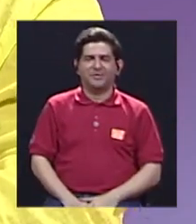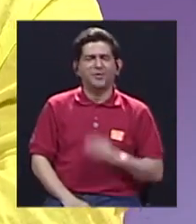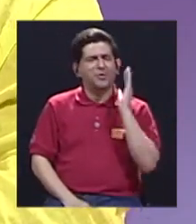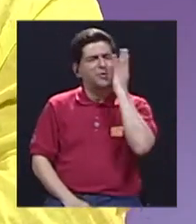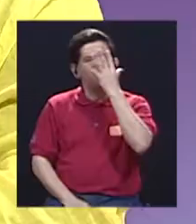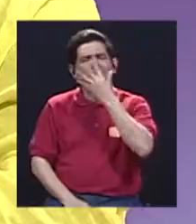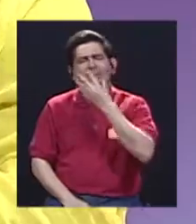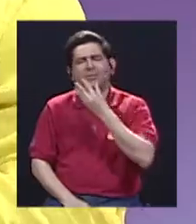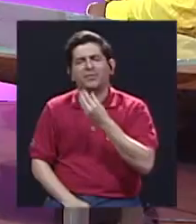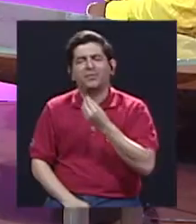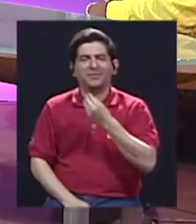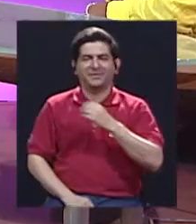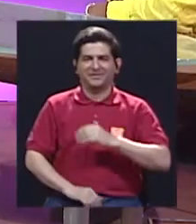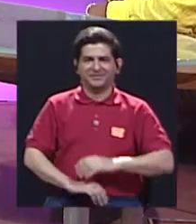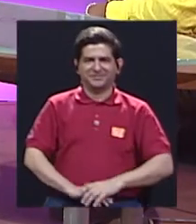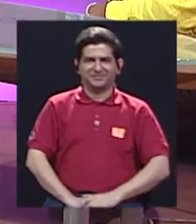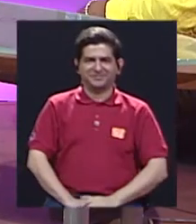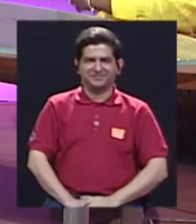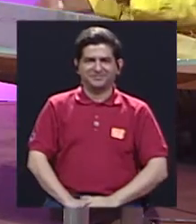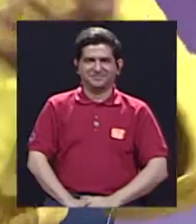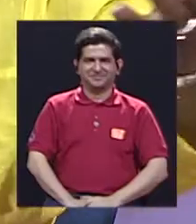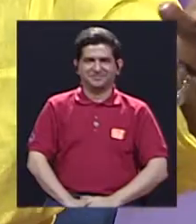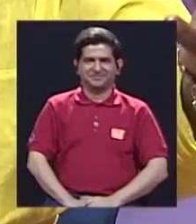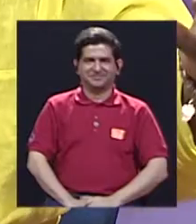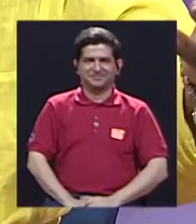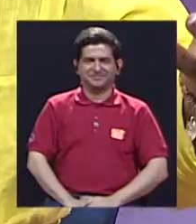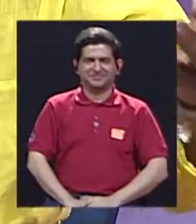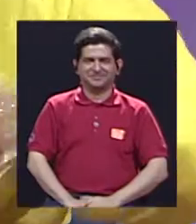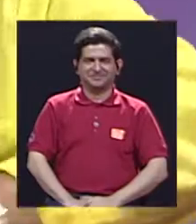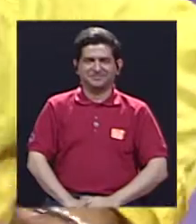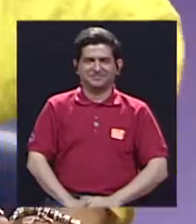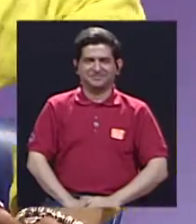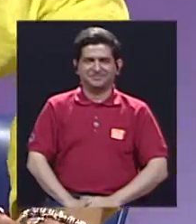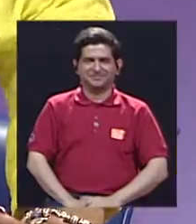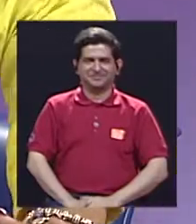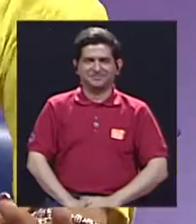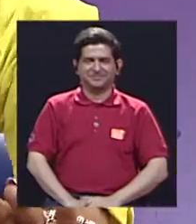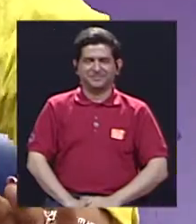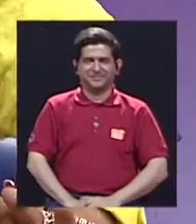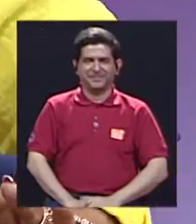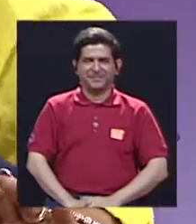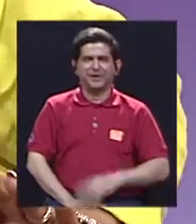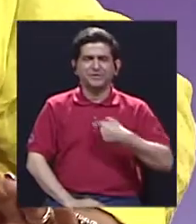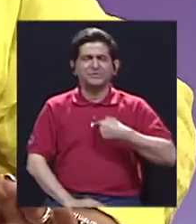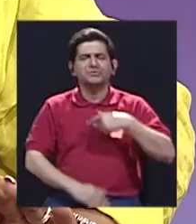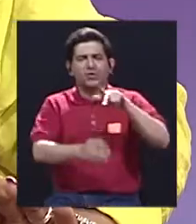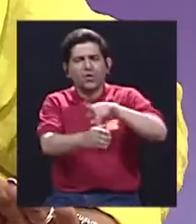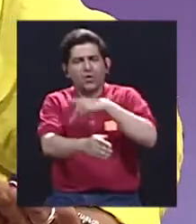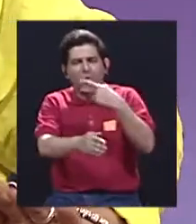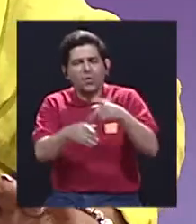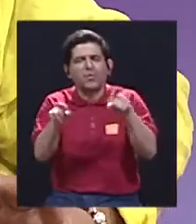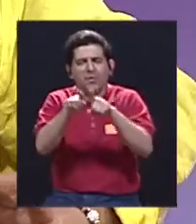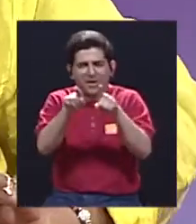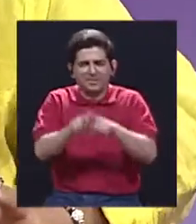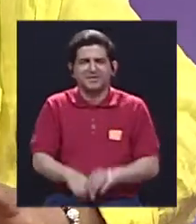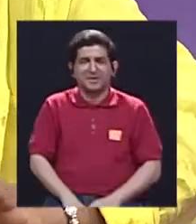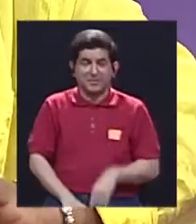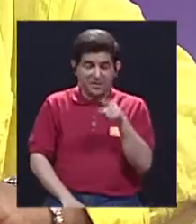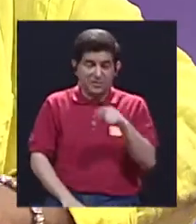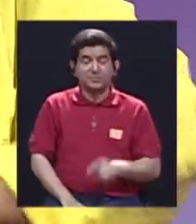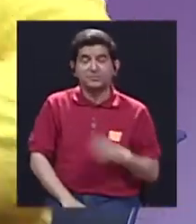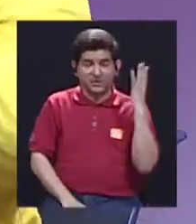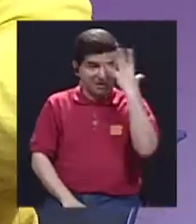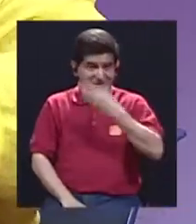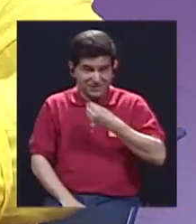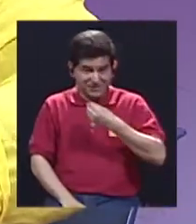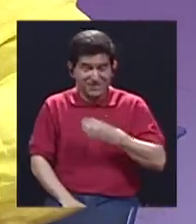no y le voy a dejar un poema maestra se descubrió que usted es